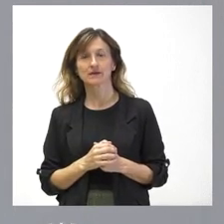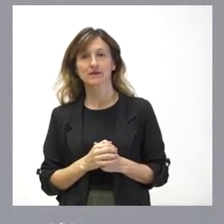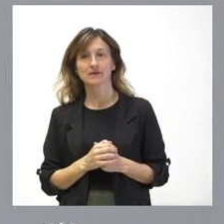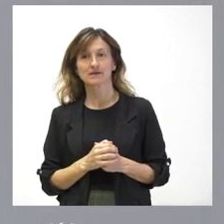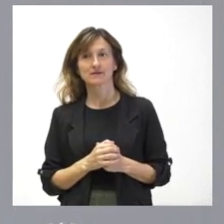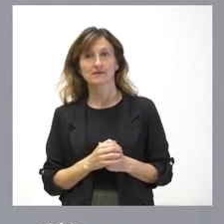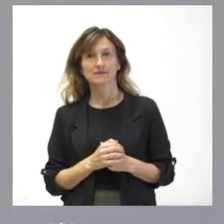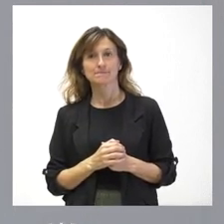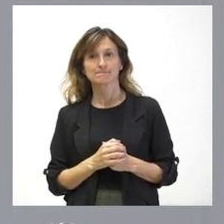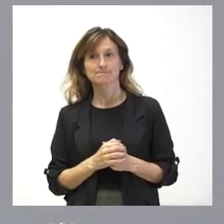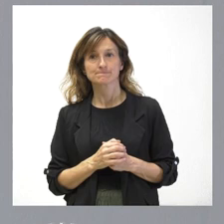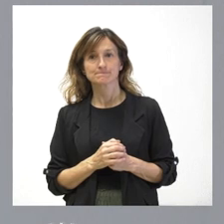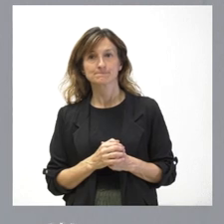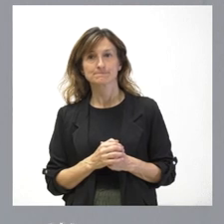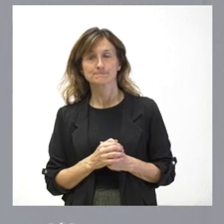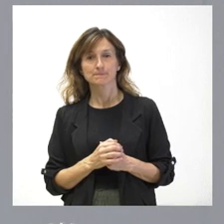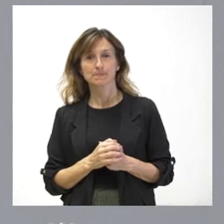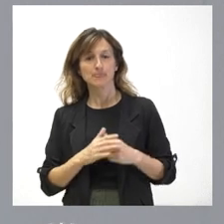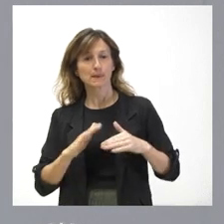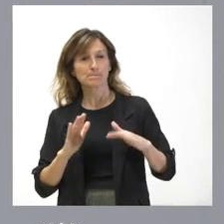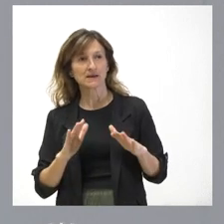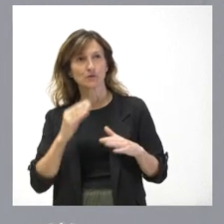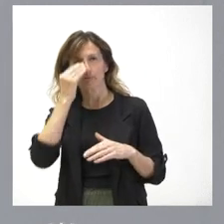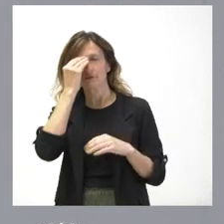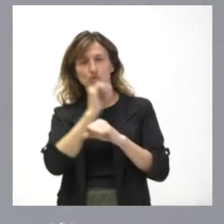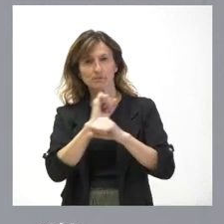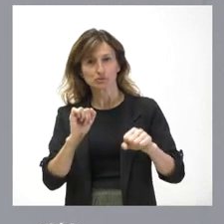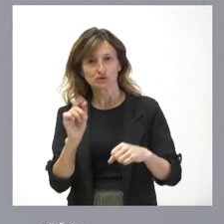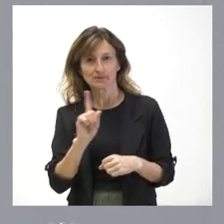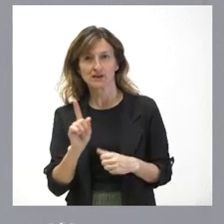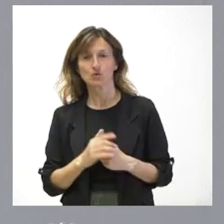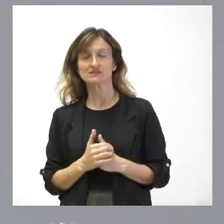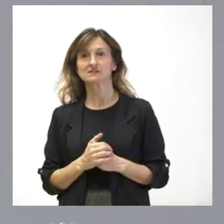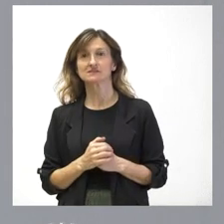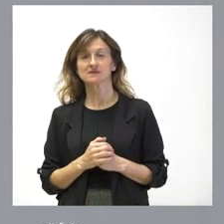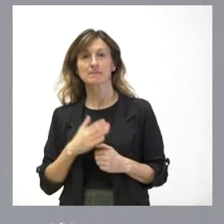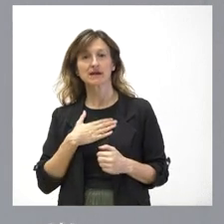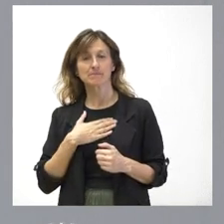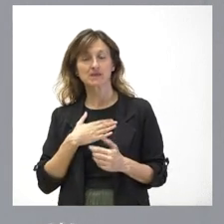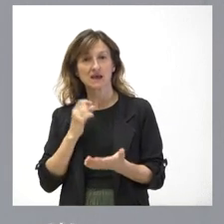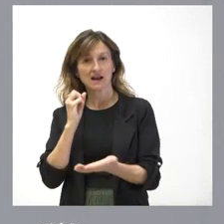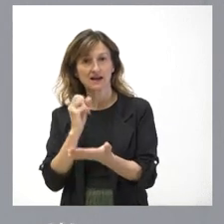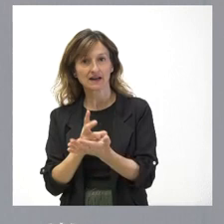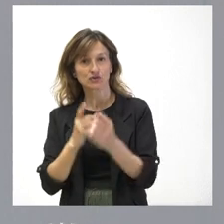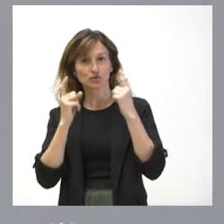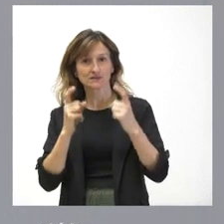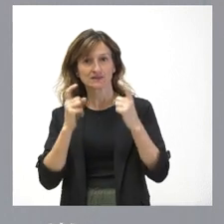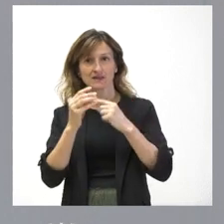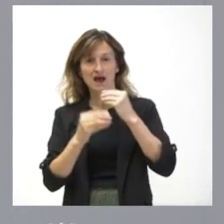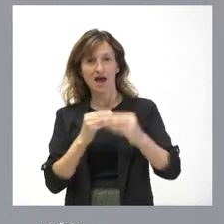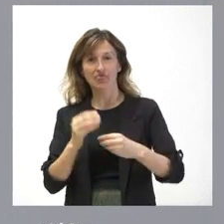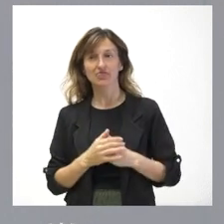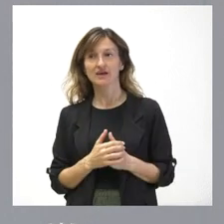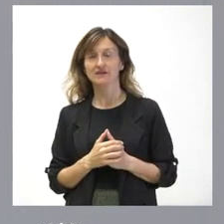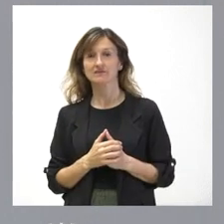pero tampoco lo consideramos imposible y para nosotros es un reto el intentar hacerlo sobre todo porque estamos